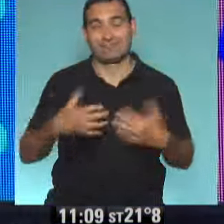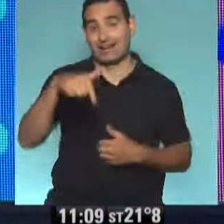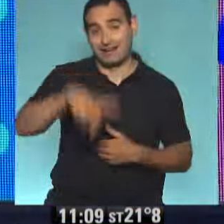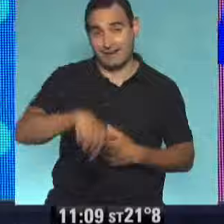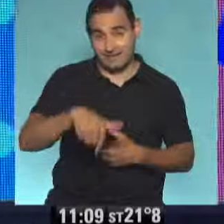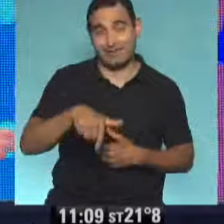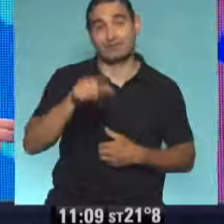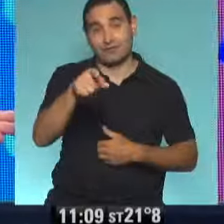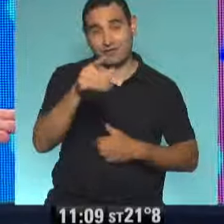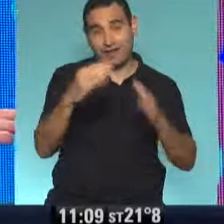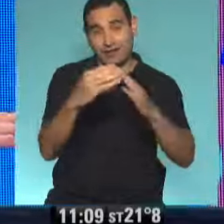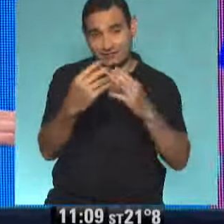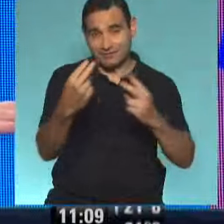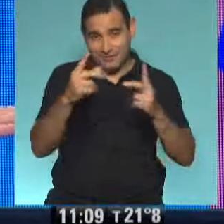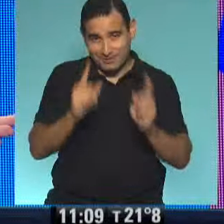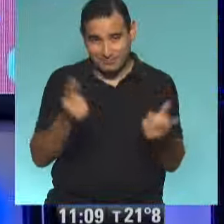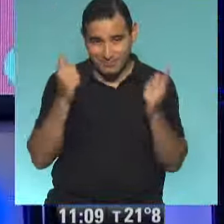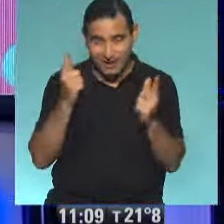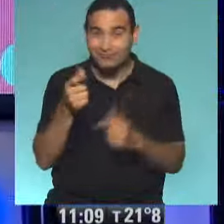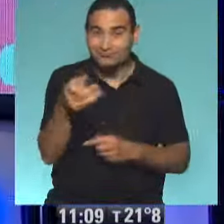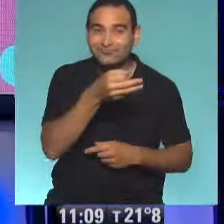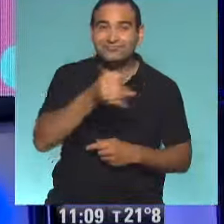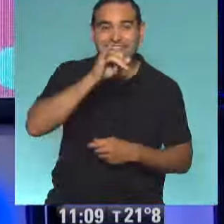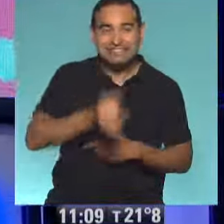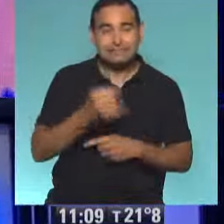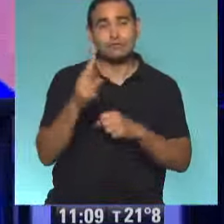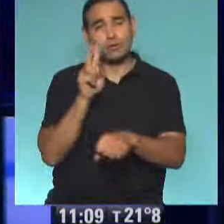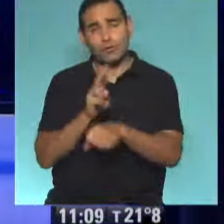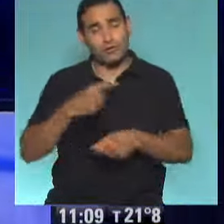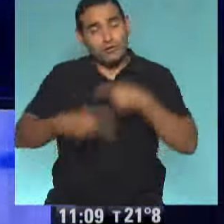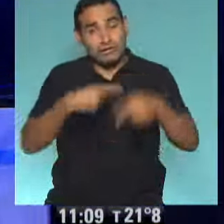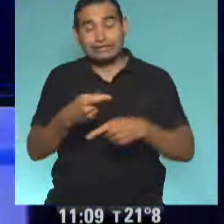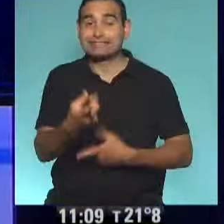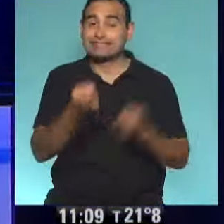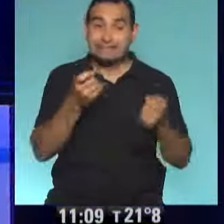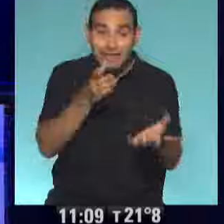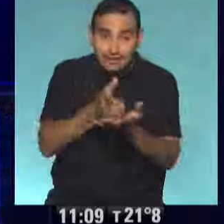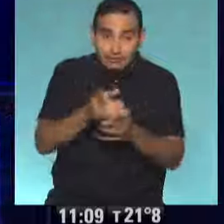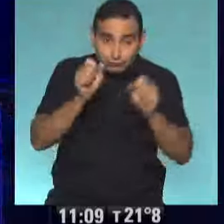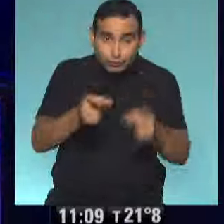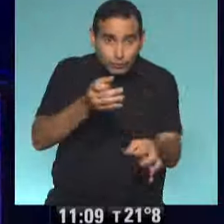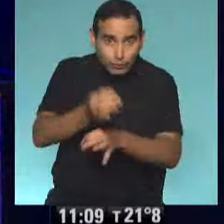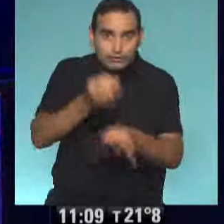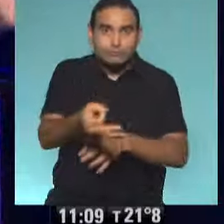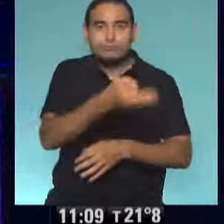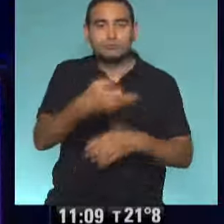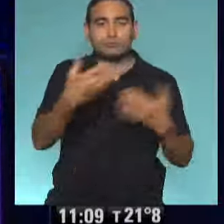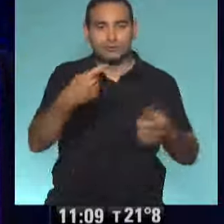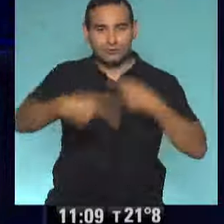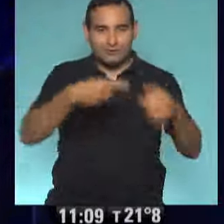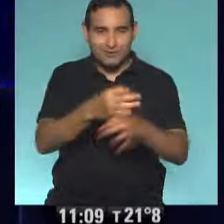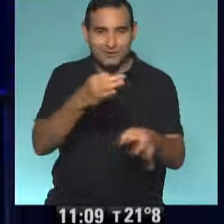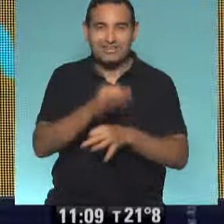desde el piso y ustedes desde casa acompañando, por supuesto. Así es, porque nos seguimos cuidando y necesitamos que se haga efectivo el derecho a la educación y por eso seguimos